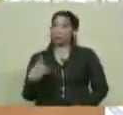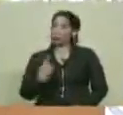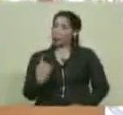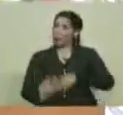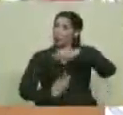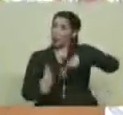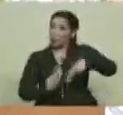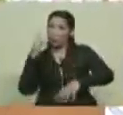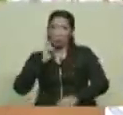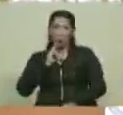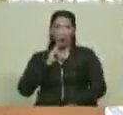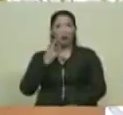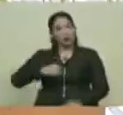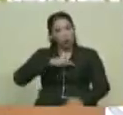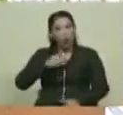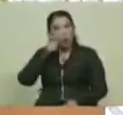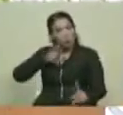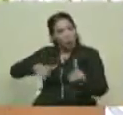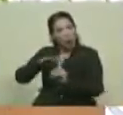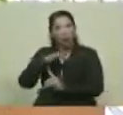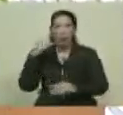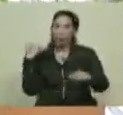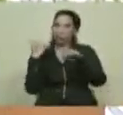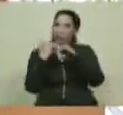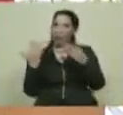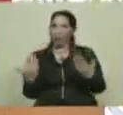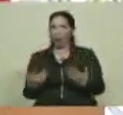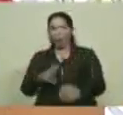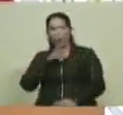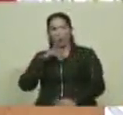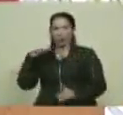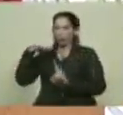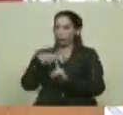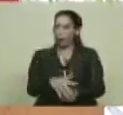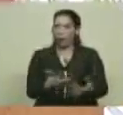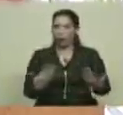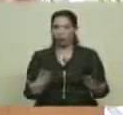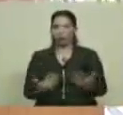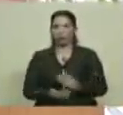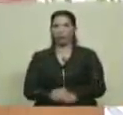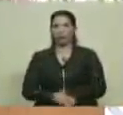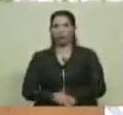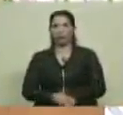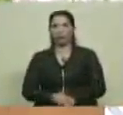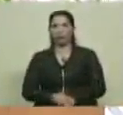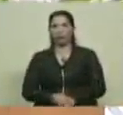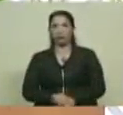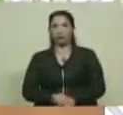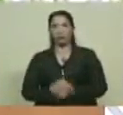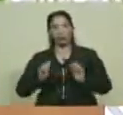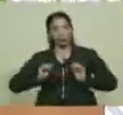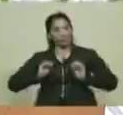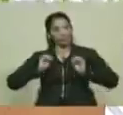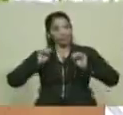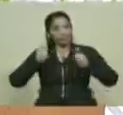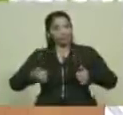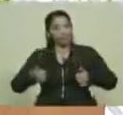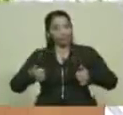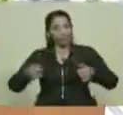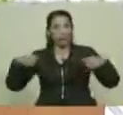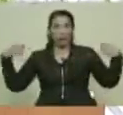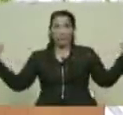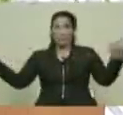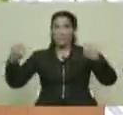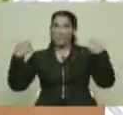Revolución Bolivariana, es a nuestro pueblo. Lo han expuesto aquellos que iniciaron una gran campaña